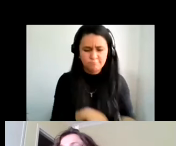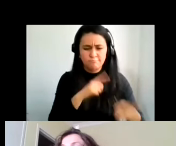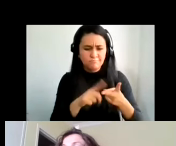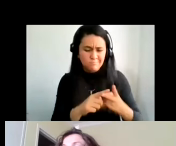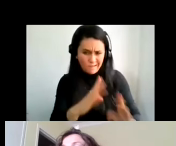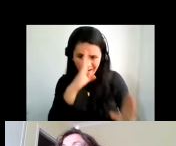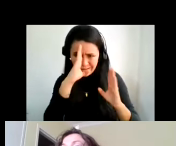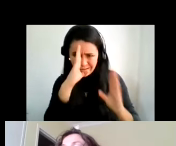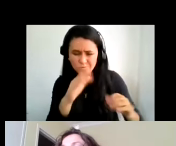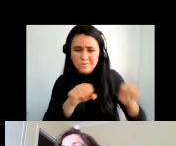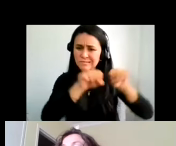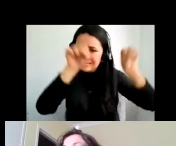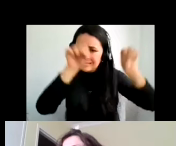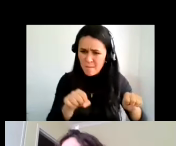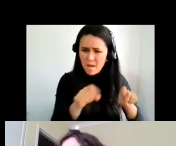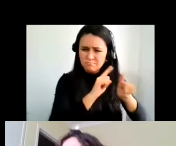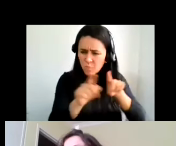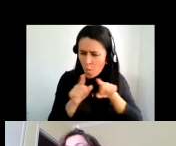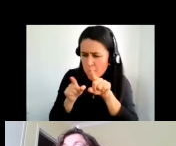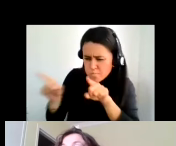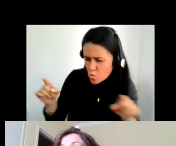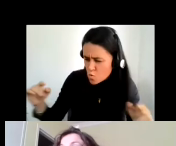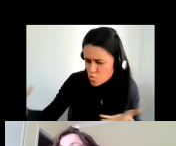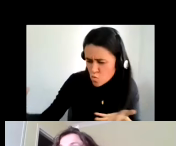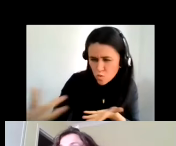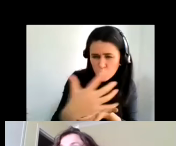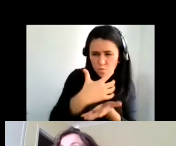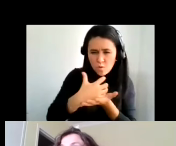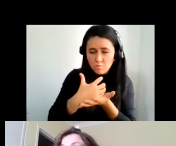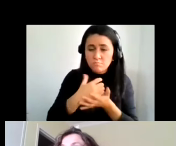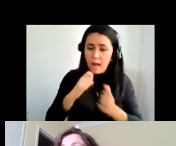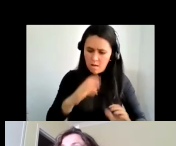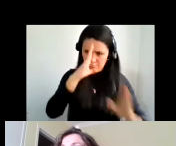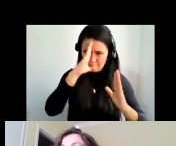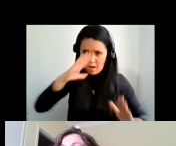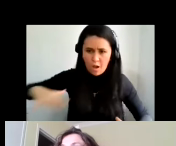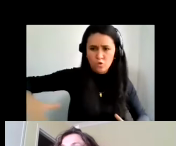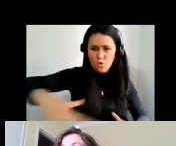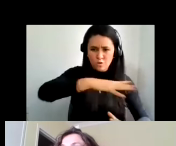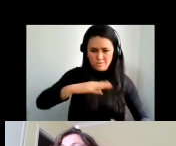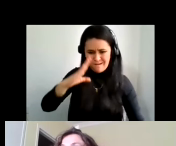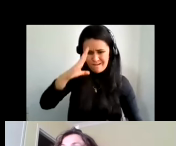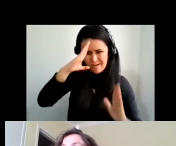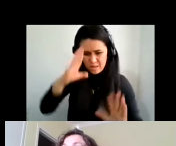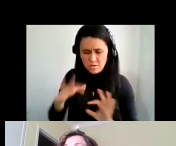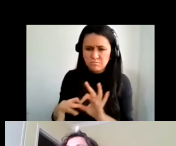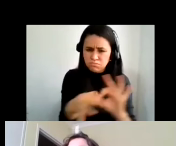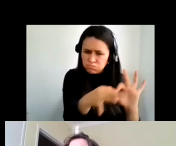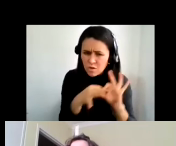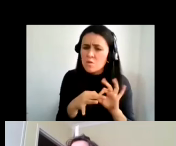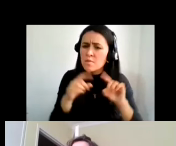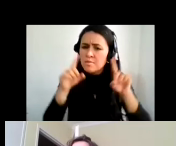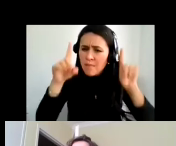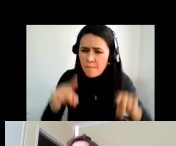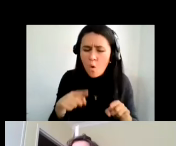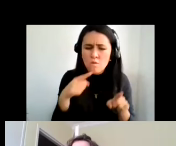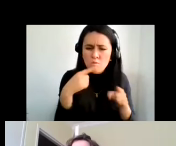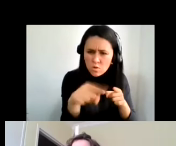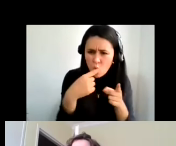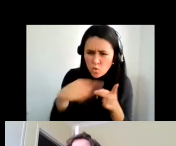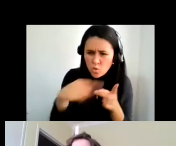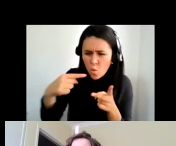sort of referencia. Así que no looking solo se habla into del these tema de cobertura qualitative de dimensions. servicios, sino que adopta otras Now, dimensiones de